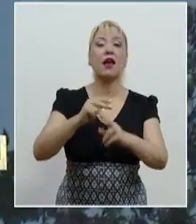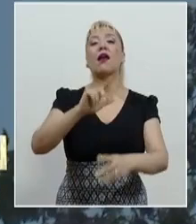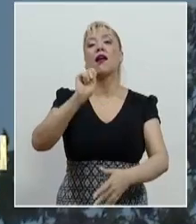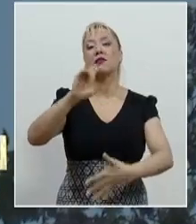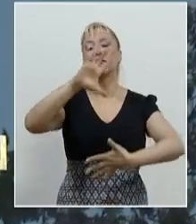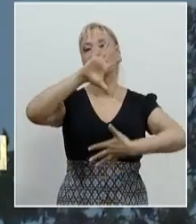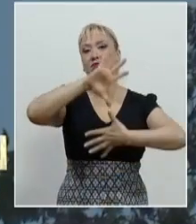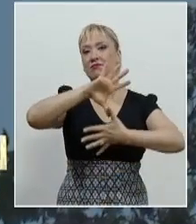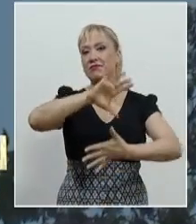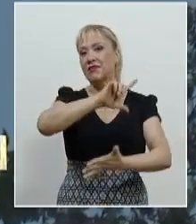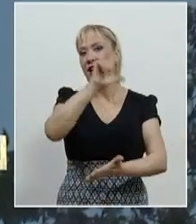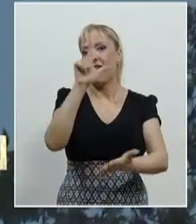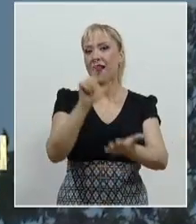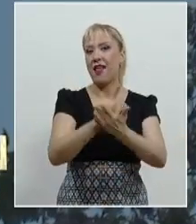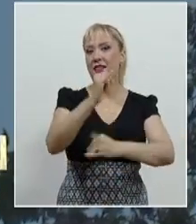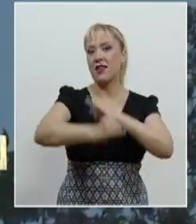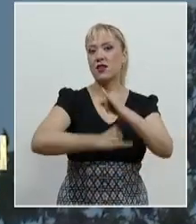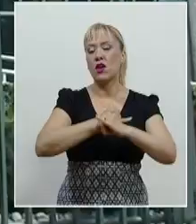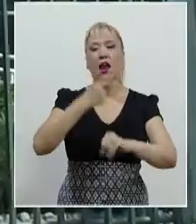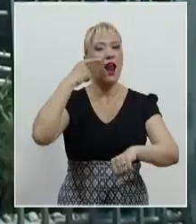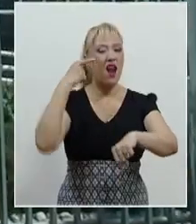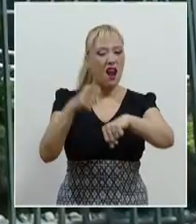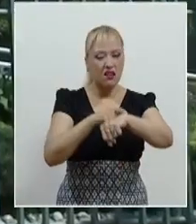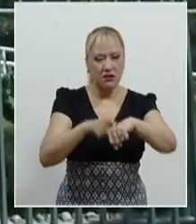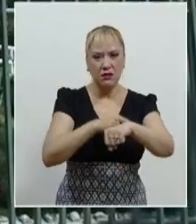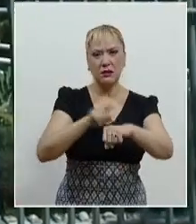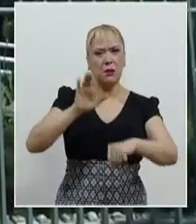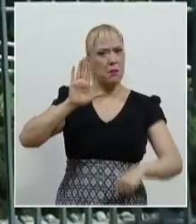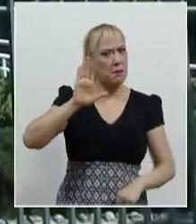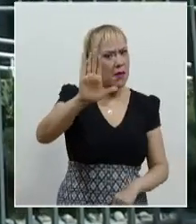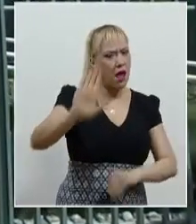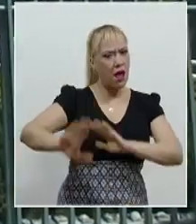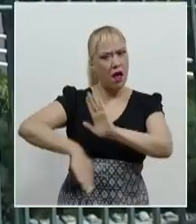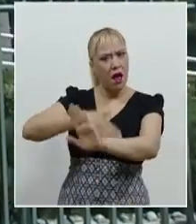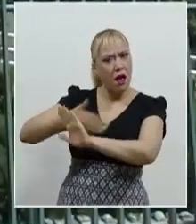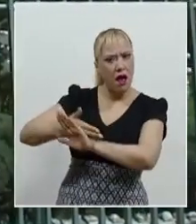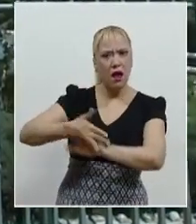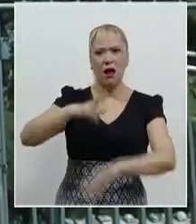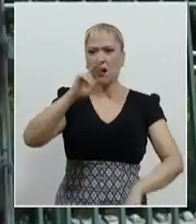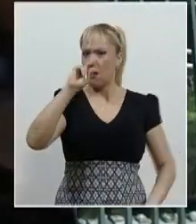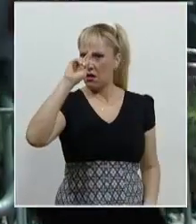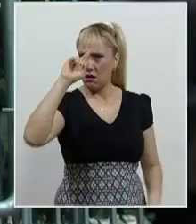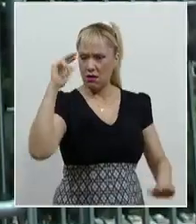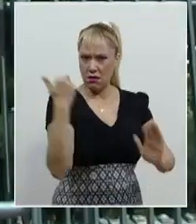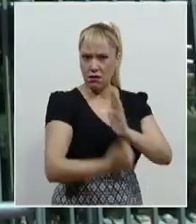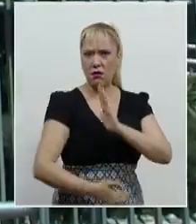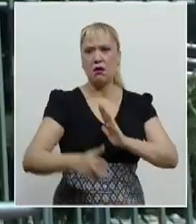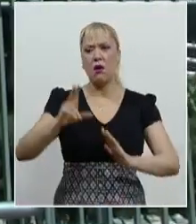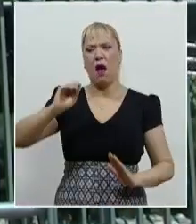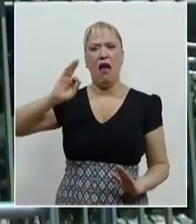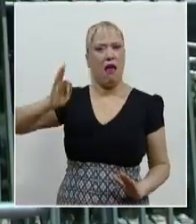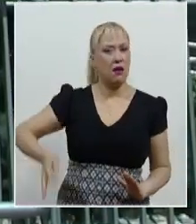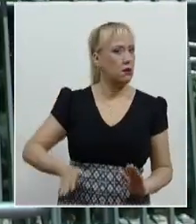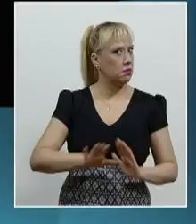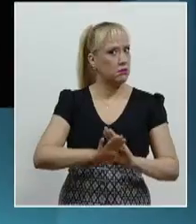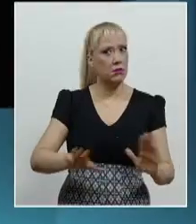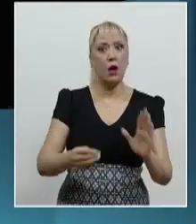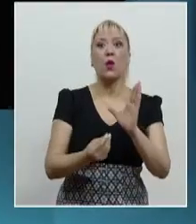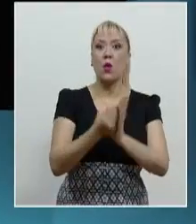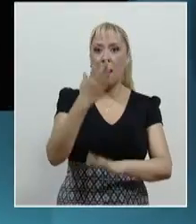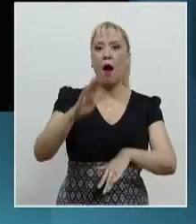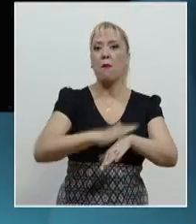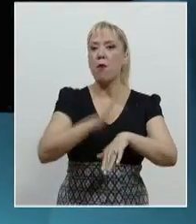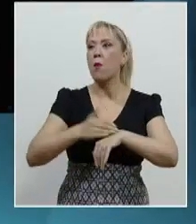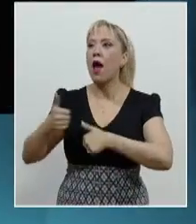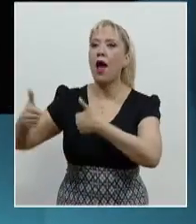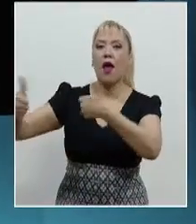el Racismo, la Discriminación Racial y Formas Conexas de Intolerancia, aprobada por la Organización de Estados Americanos